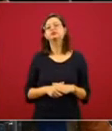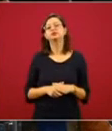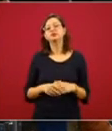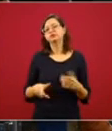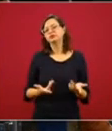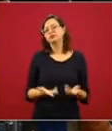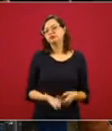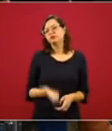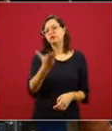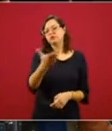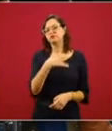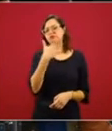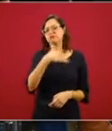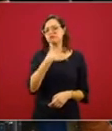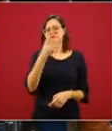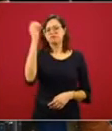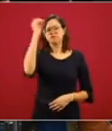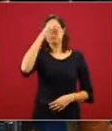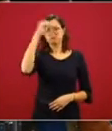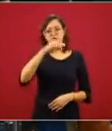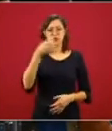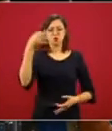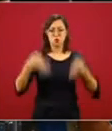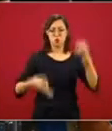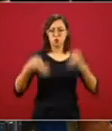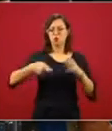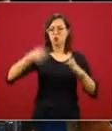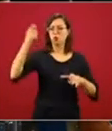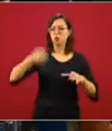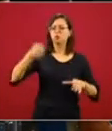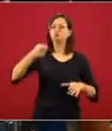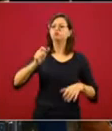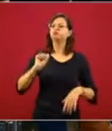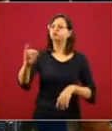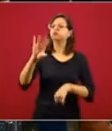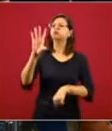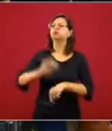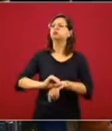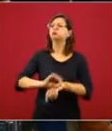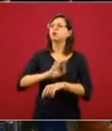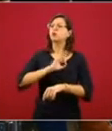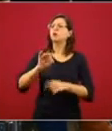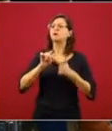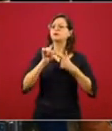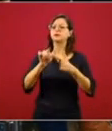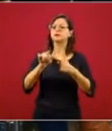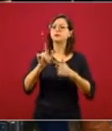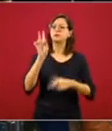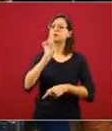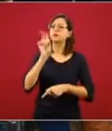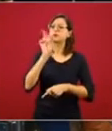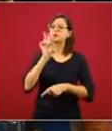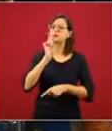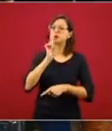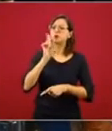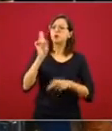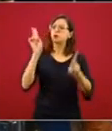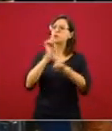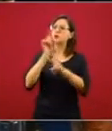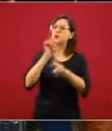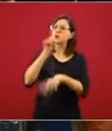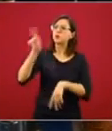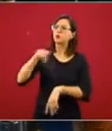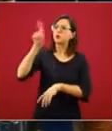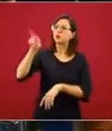acerca de esta decisión de algún juez de permitir que sigan operando en fase de prueba, eventualmente para